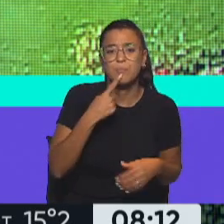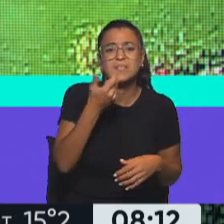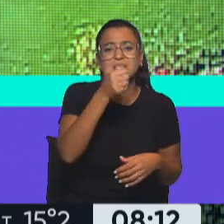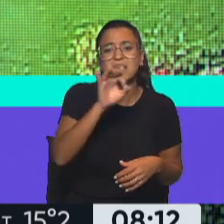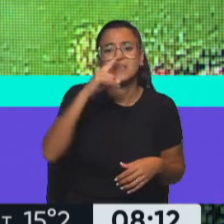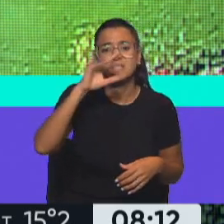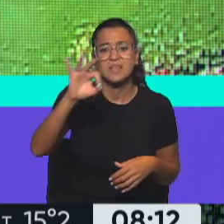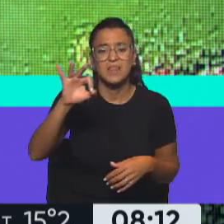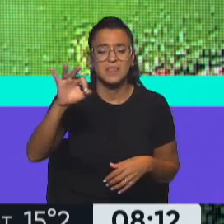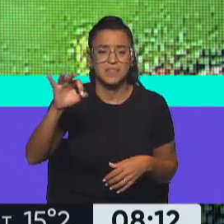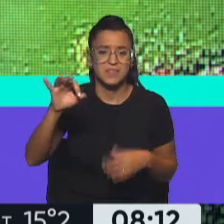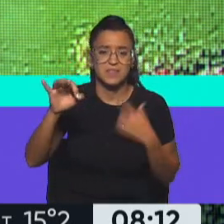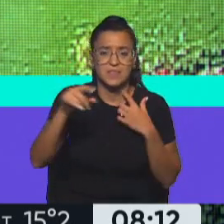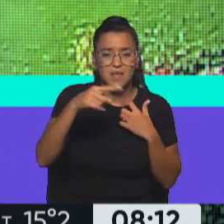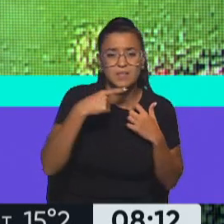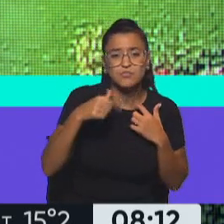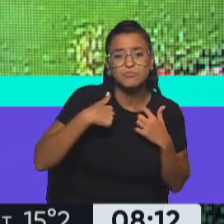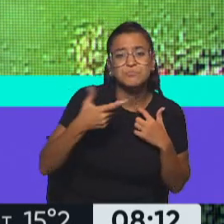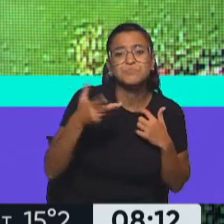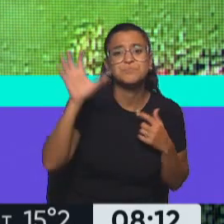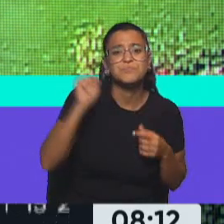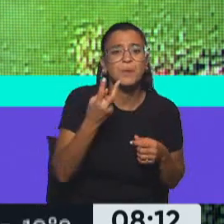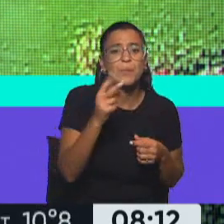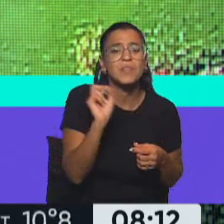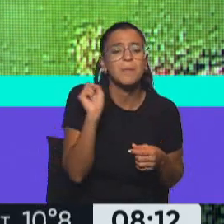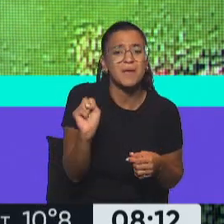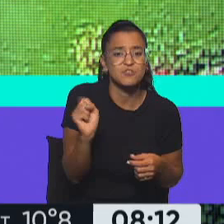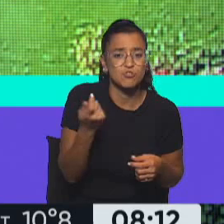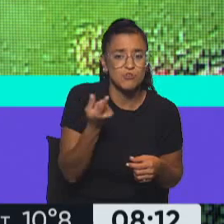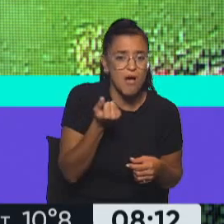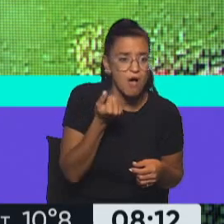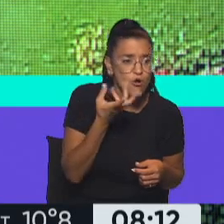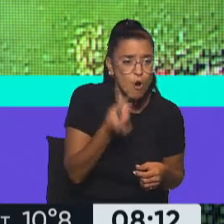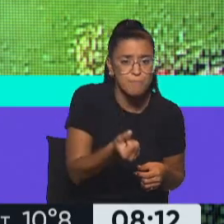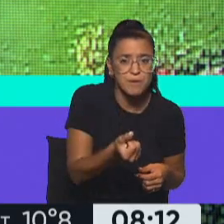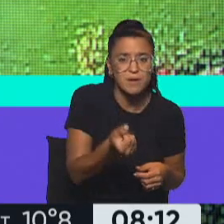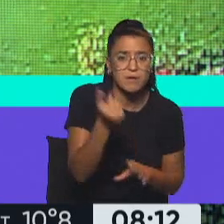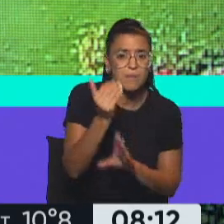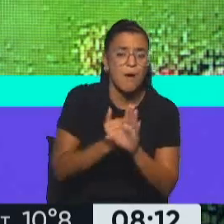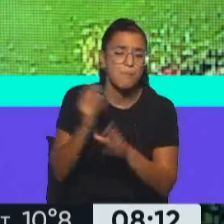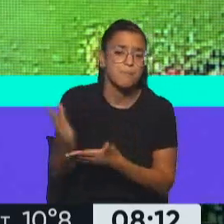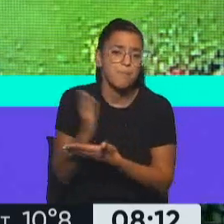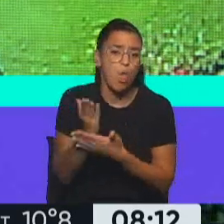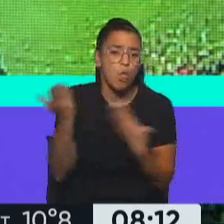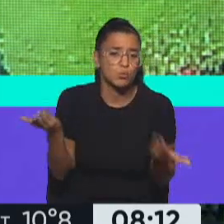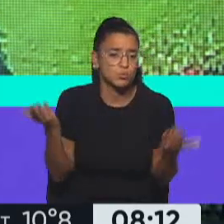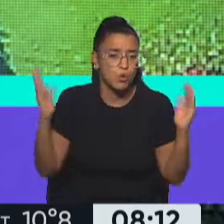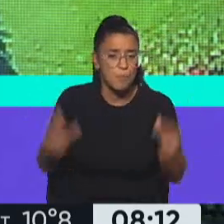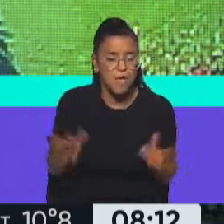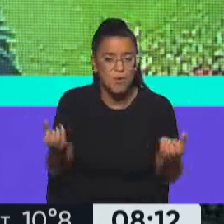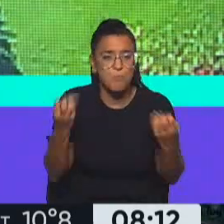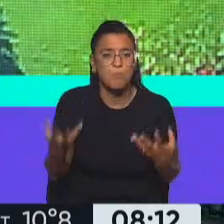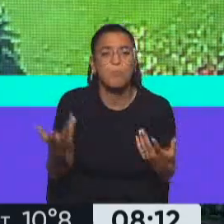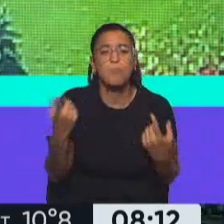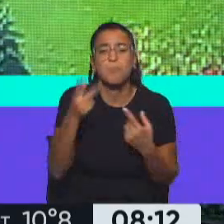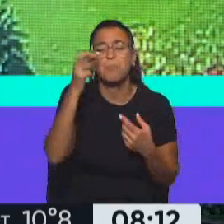60, 70, aunque no lo creas, he visto que venían hasta con 20 pesos y baja la producción automáticamente y muchas panaderías,